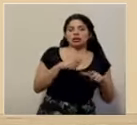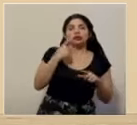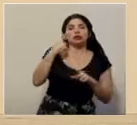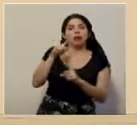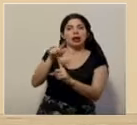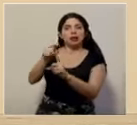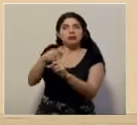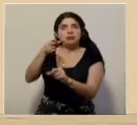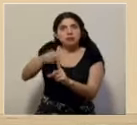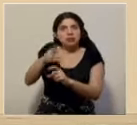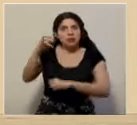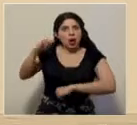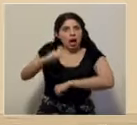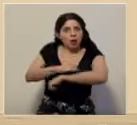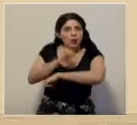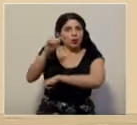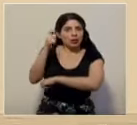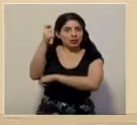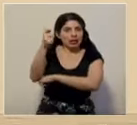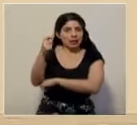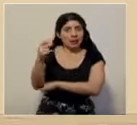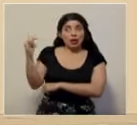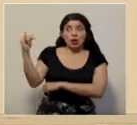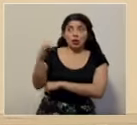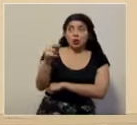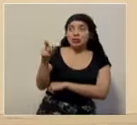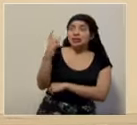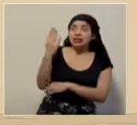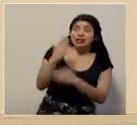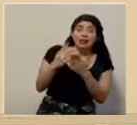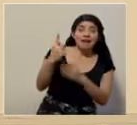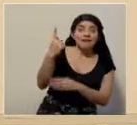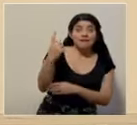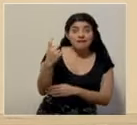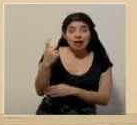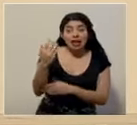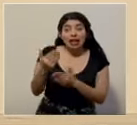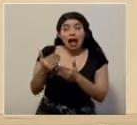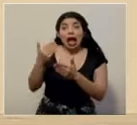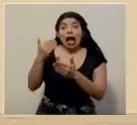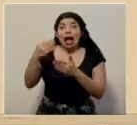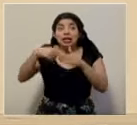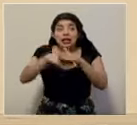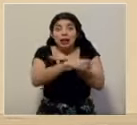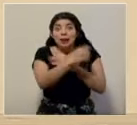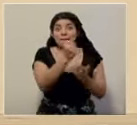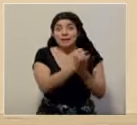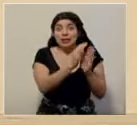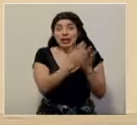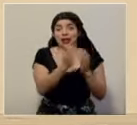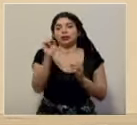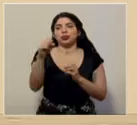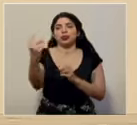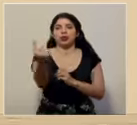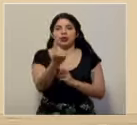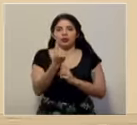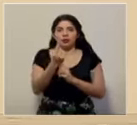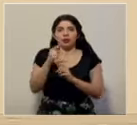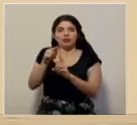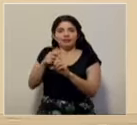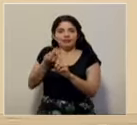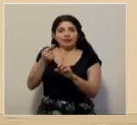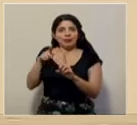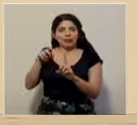el aeropuerto Santa María a la llegada del vuelo antes de que las personas pudieran hacer su proceso migratorio.